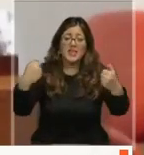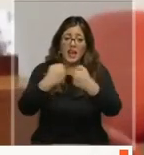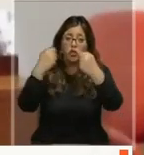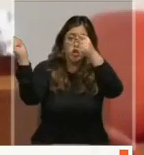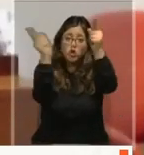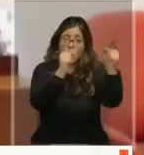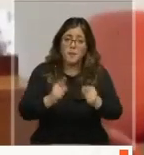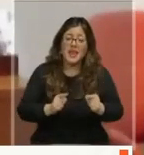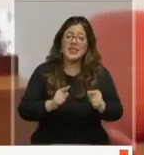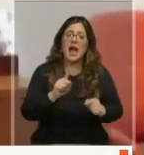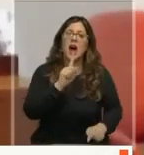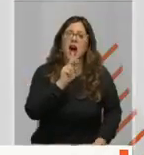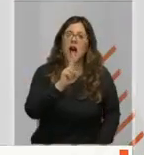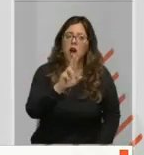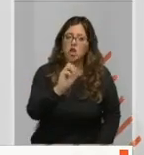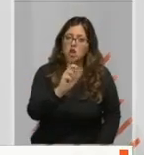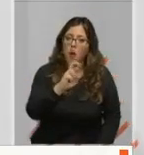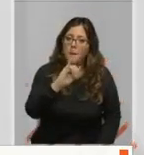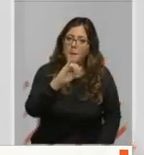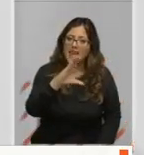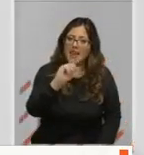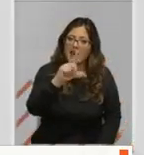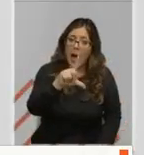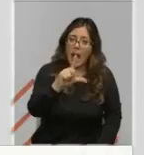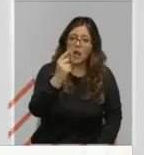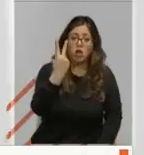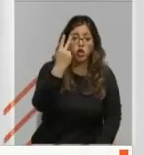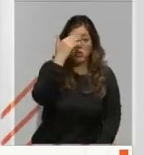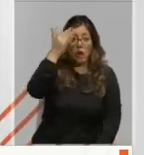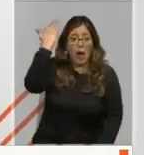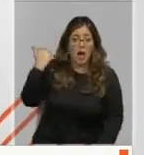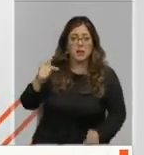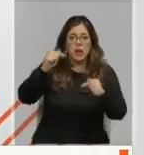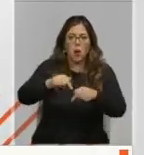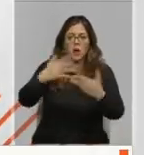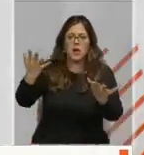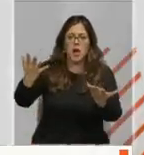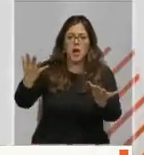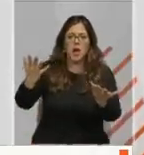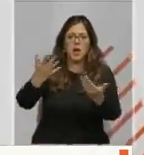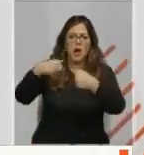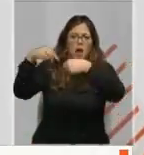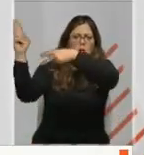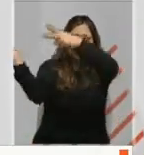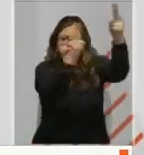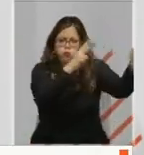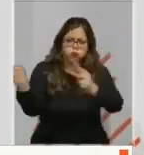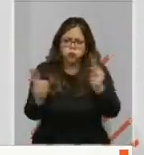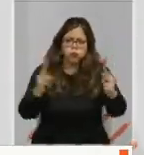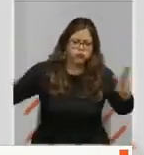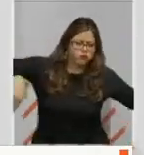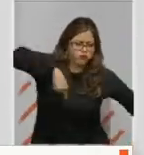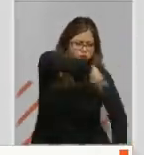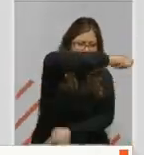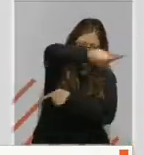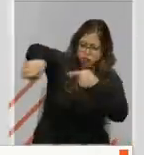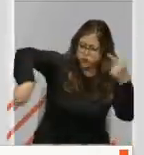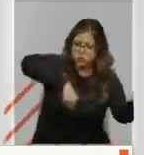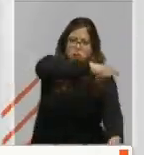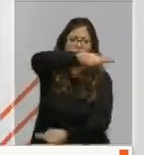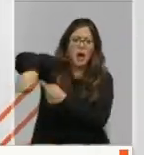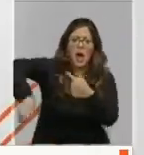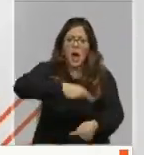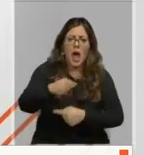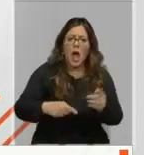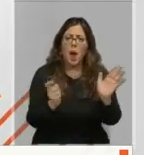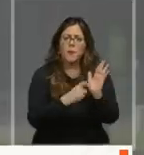tormenta tropical hace apenas dos días a huracán de categoría 4 anoche, antes de debilitarse ligeramente previo a tocar tierra. Es